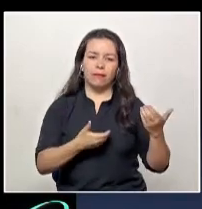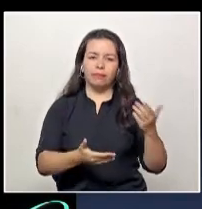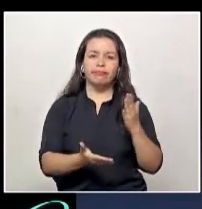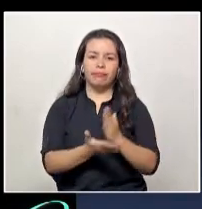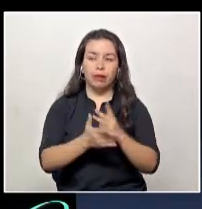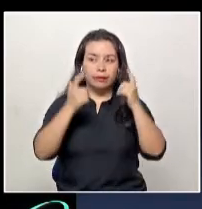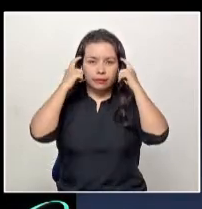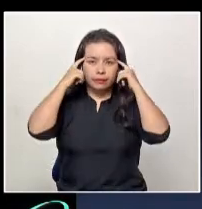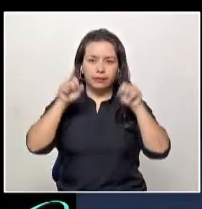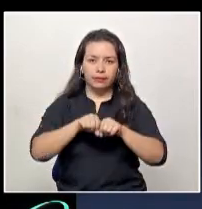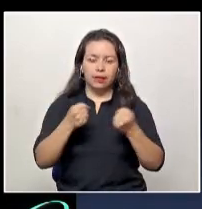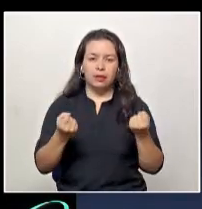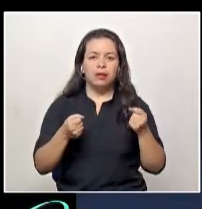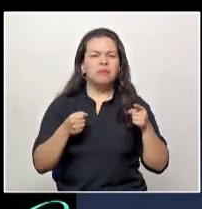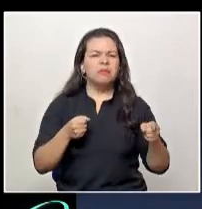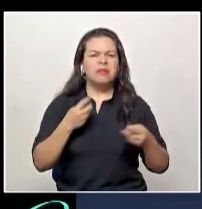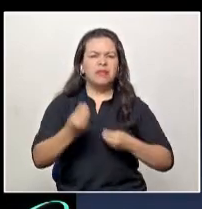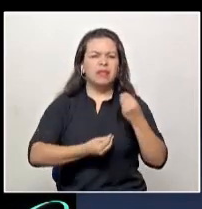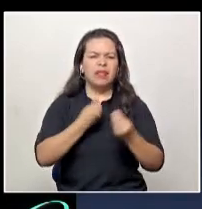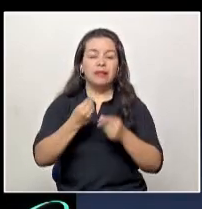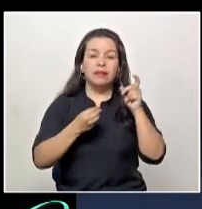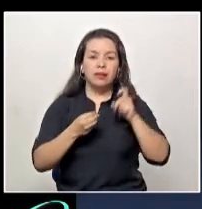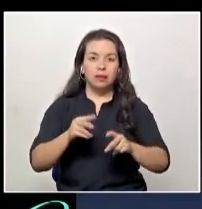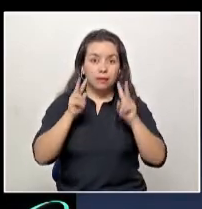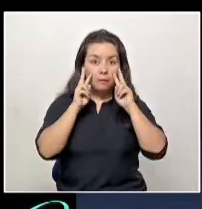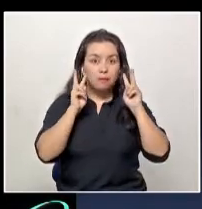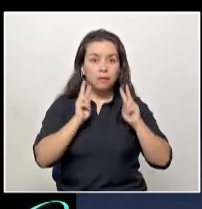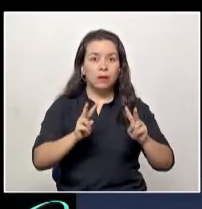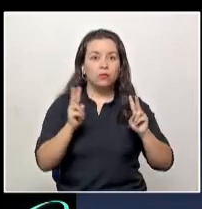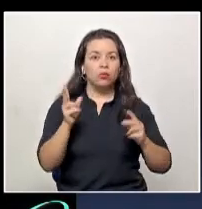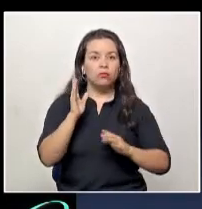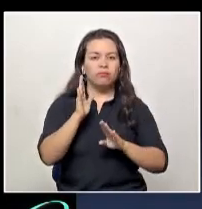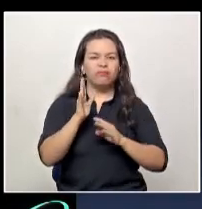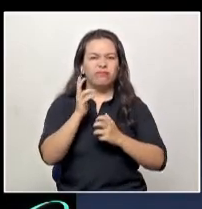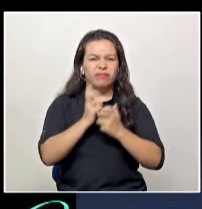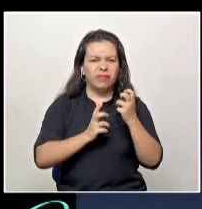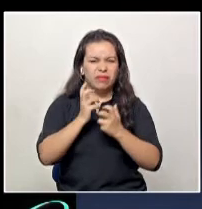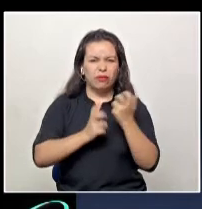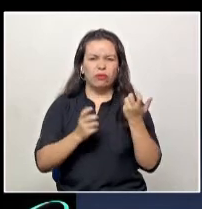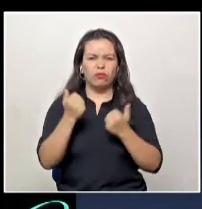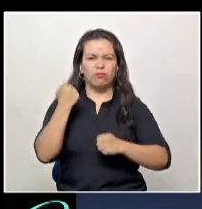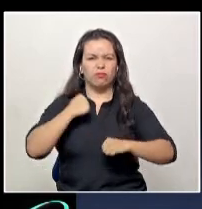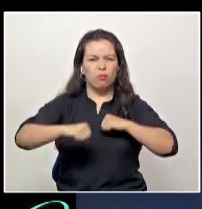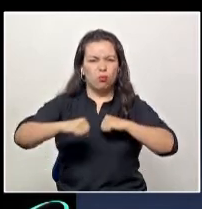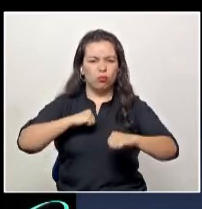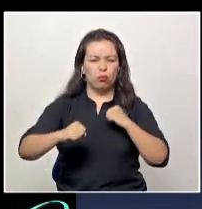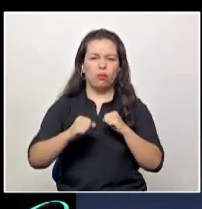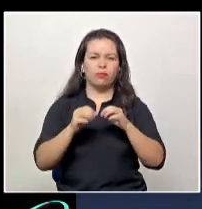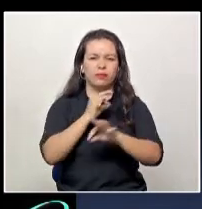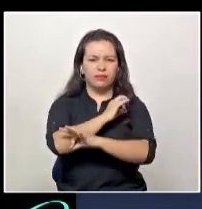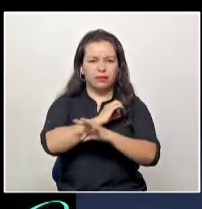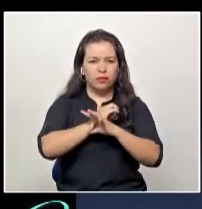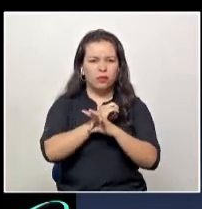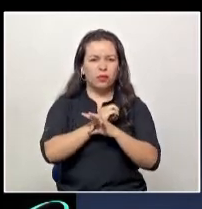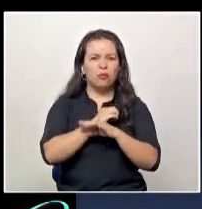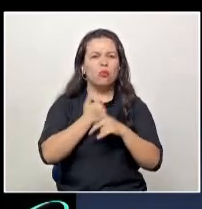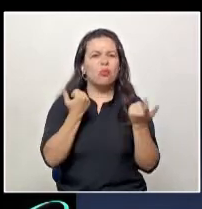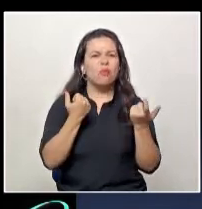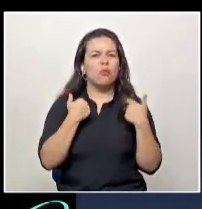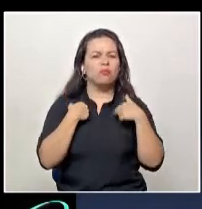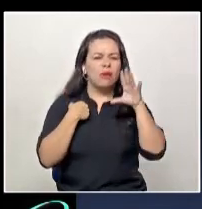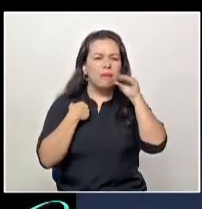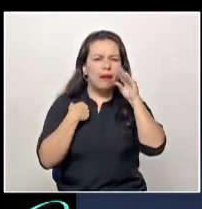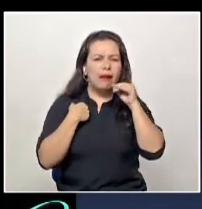En estos casos uno tiene que mirar cómo es el desarrollo motor del niño, psicológico, a cuánto tiempo habla, cuándo camina,